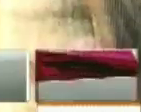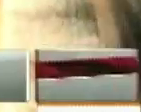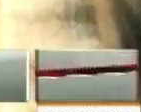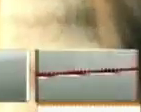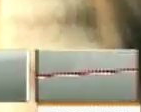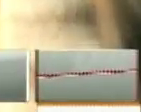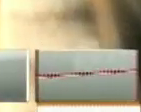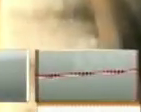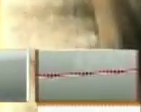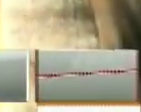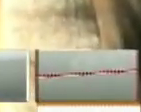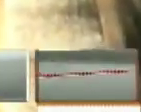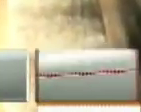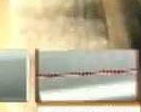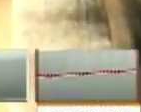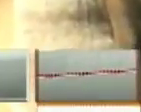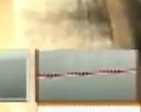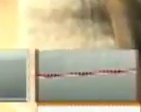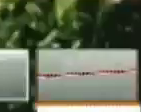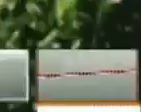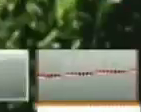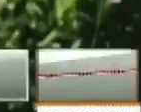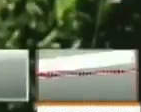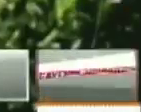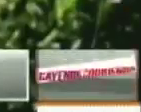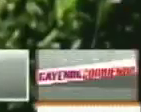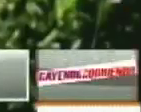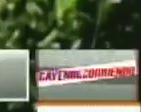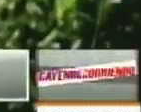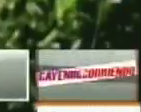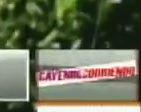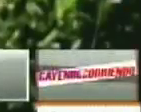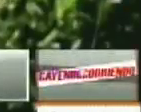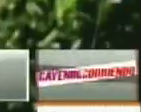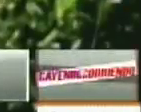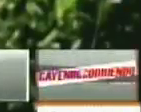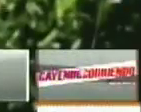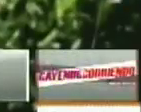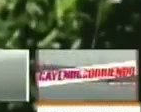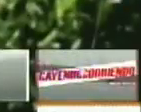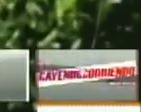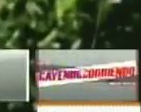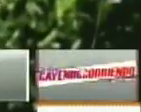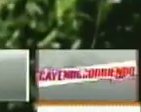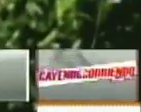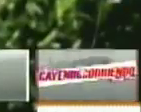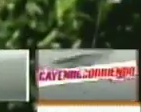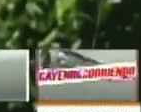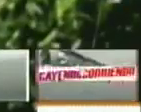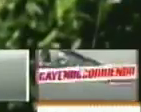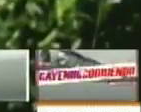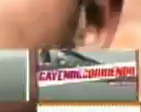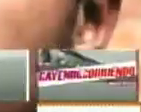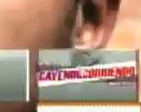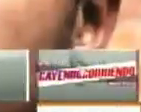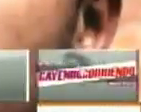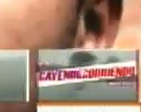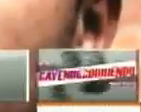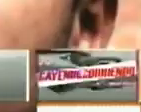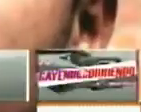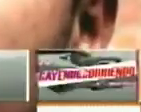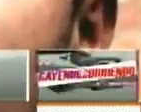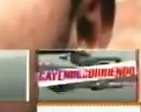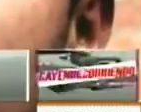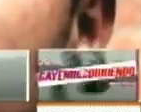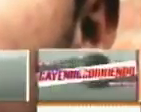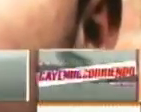Ezequiel Zamora luego retoma el combate con Arevalo Cedeño y Pedro Pérez Delgado. Mae Santa, somos bastantes con tus